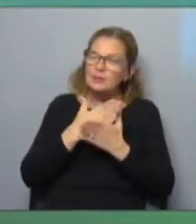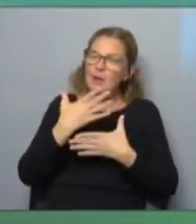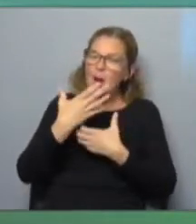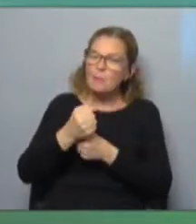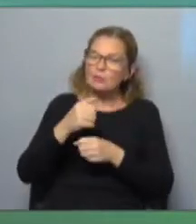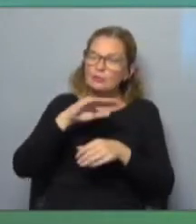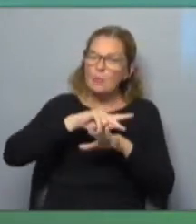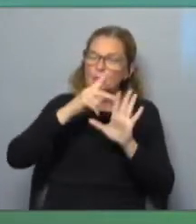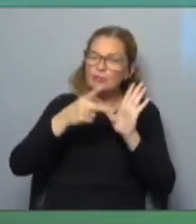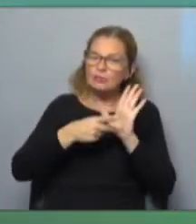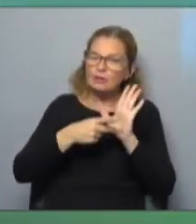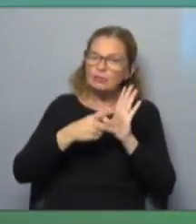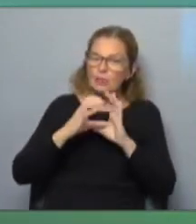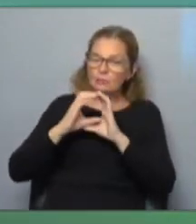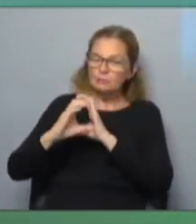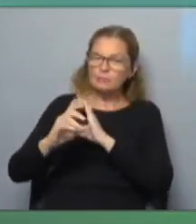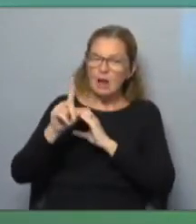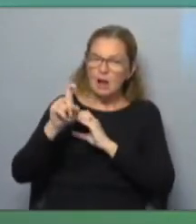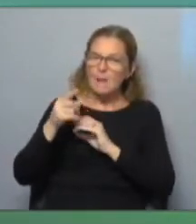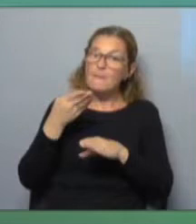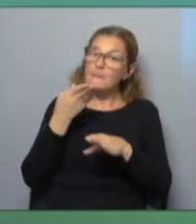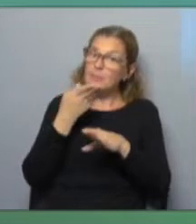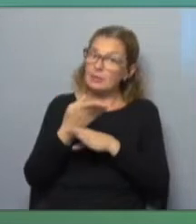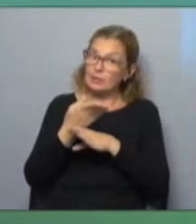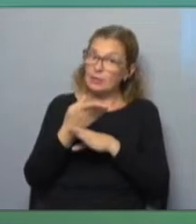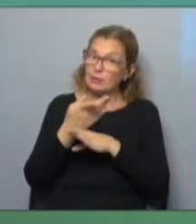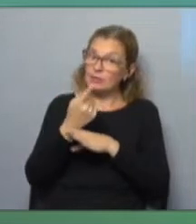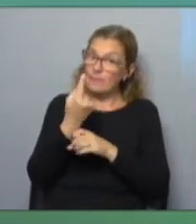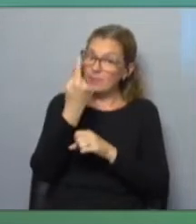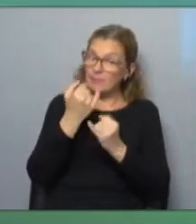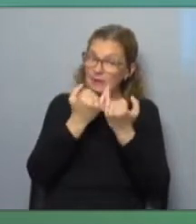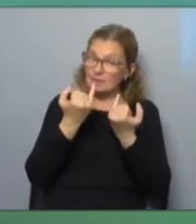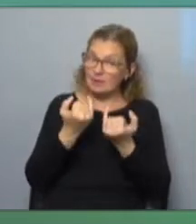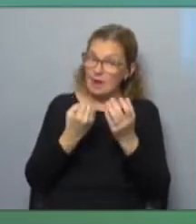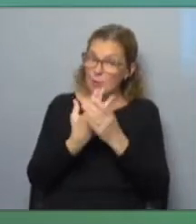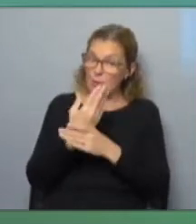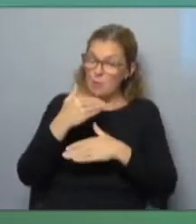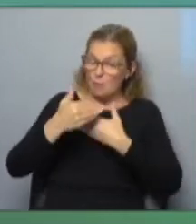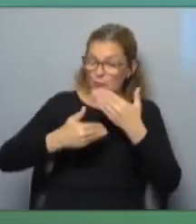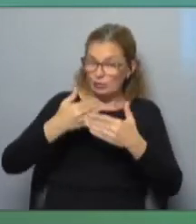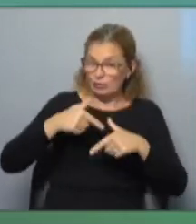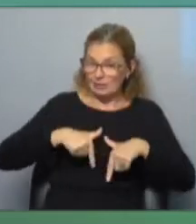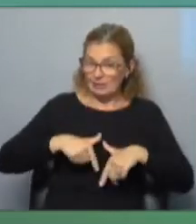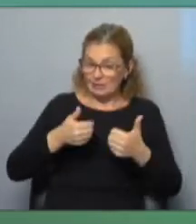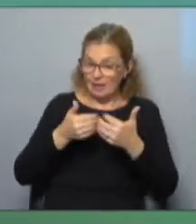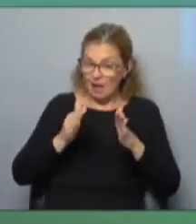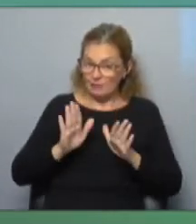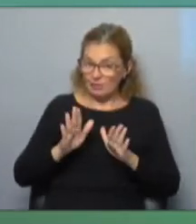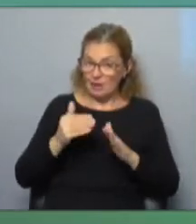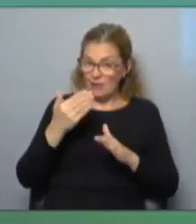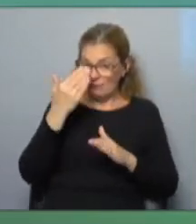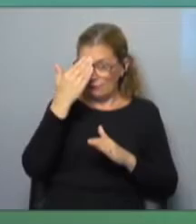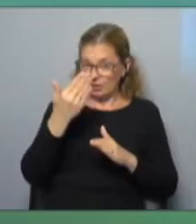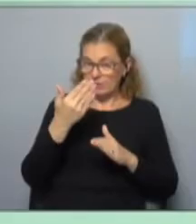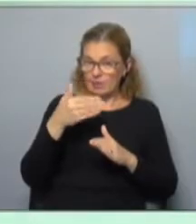los proyectos de saneamiento. Y por eso mismo pidió, reclamó estar al tanto desde el primer día del nuevo proceso que la Intendencia abrirá ante el BID.